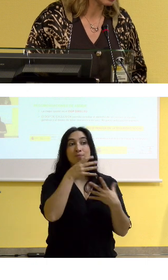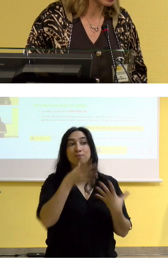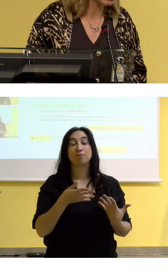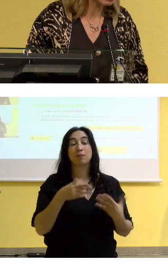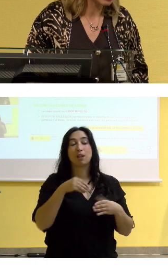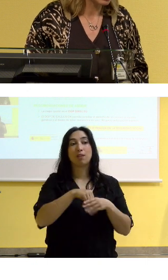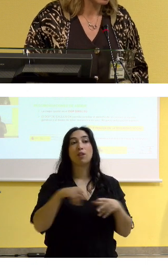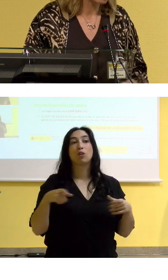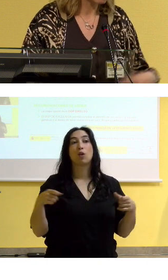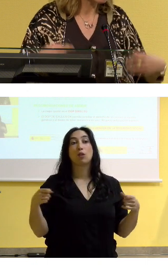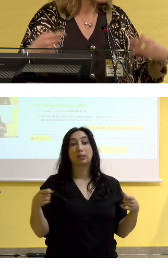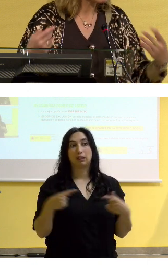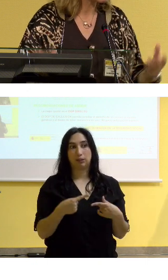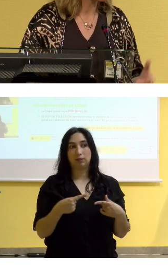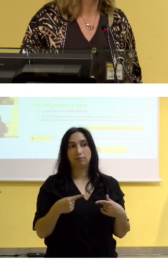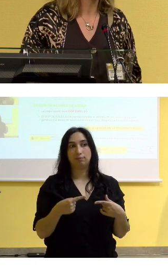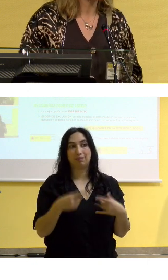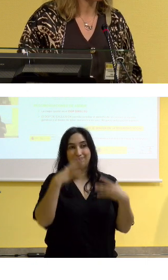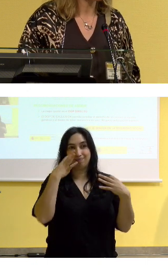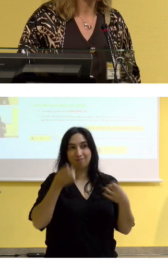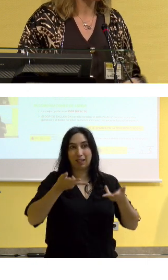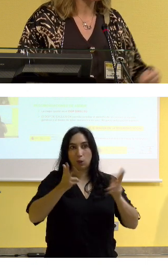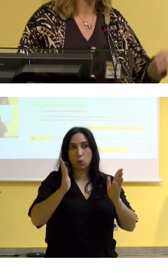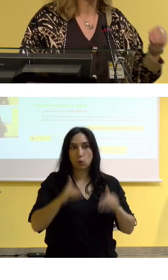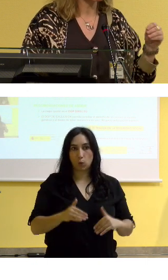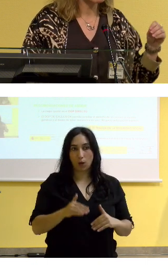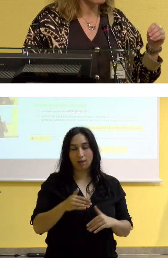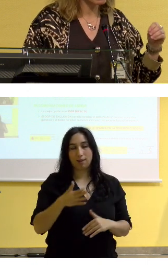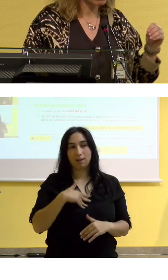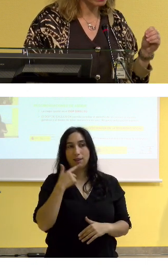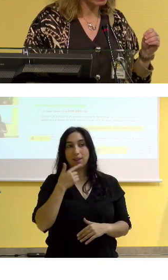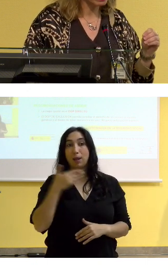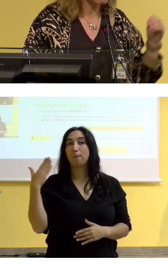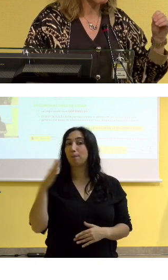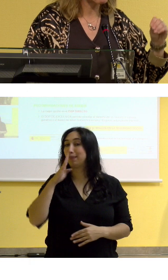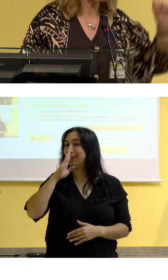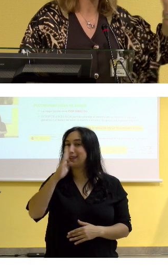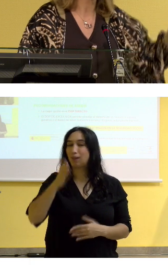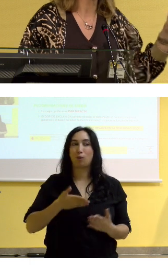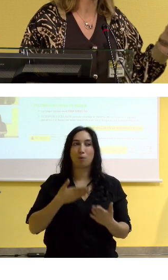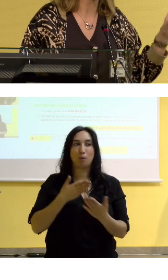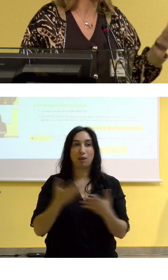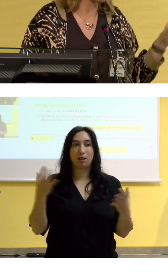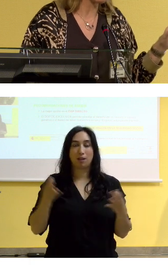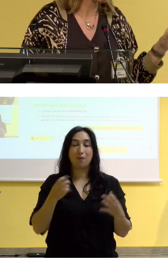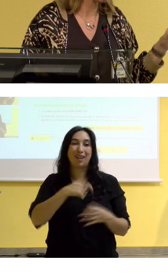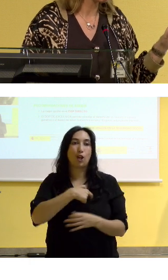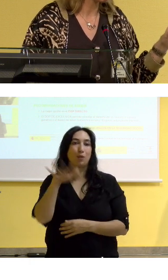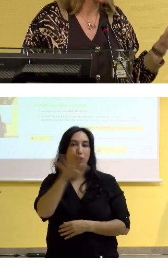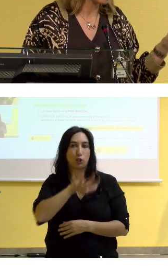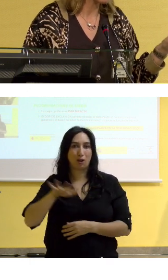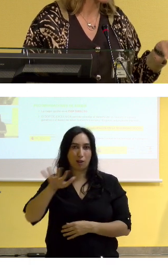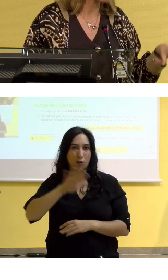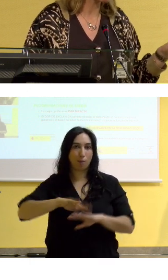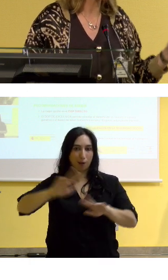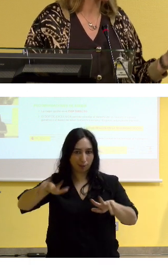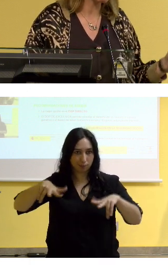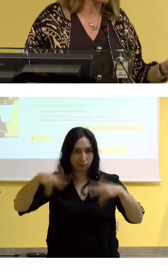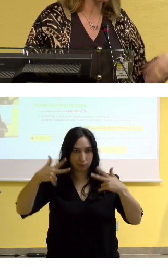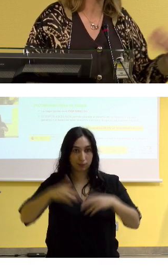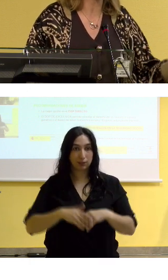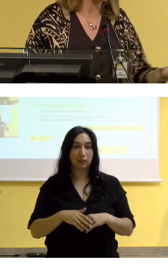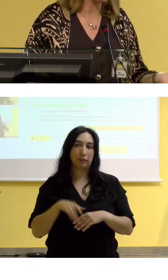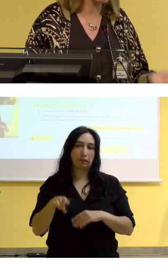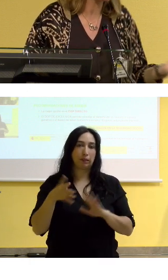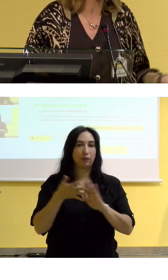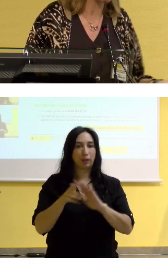Seguridad Social, como tal, no está autorizada y tenemos que pedir directamente el permiso a la Comisión Nacional, ¿vale? Que los trámites